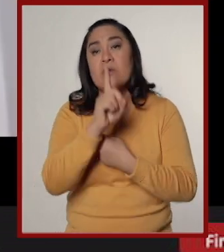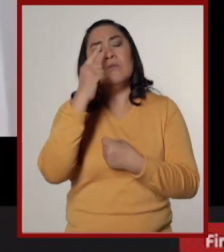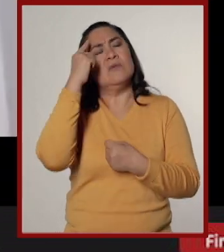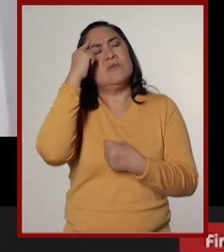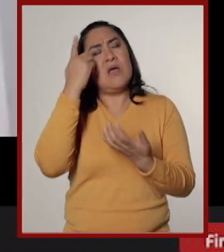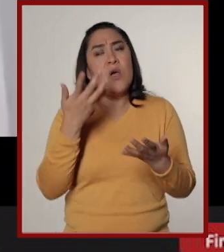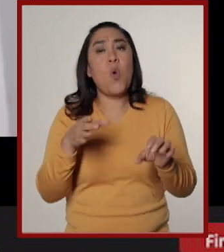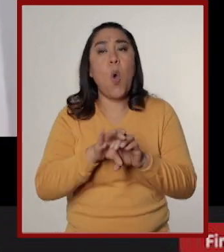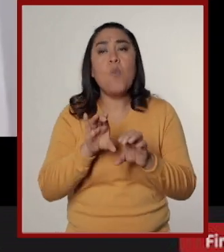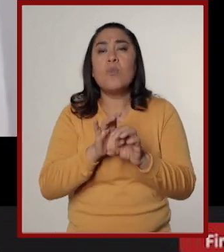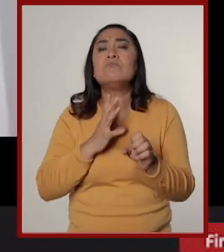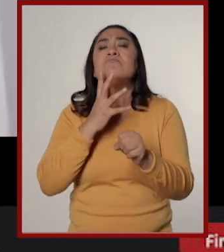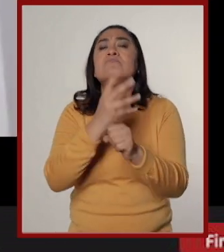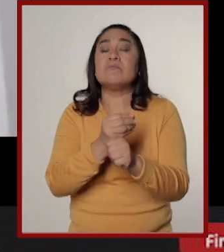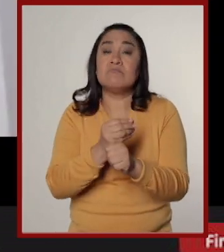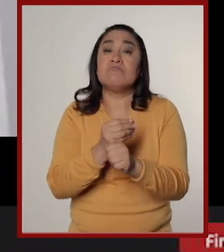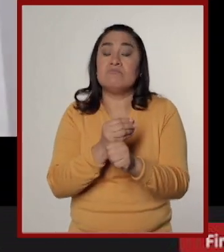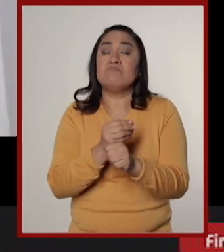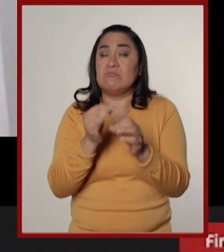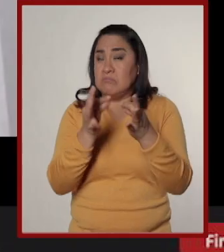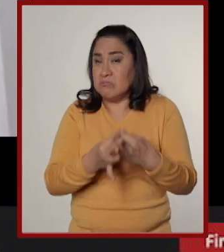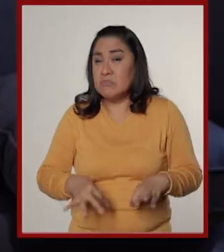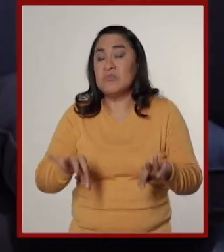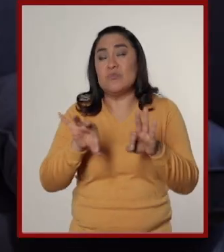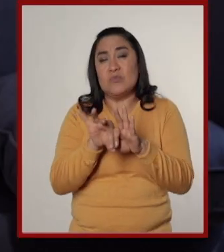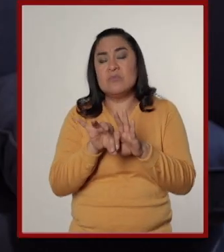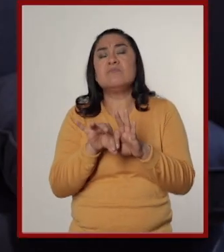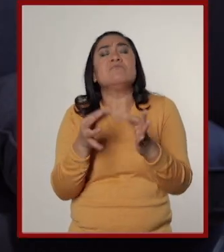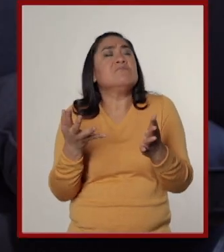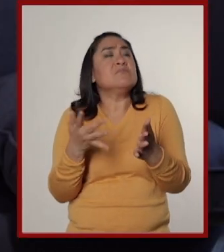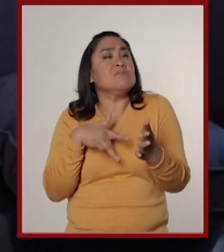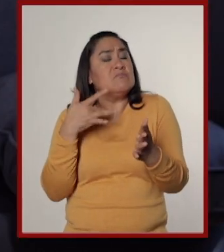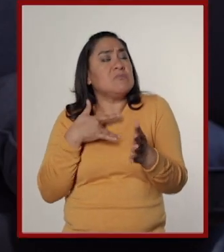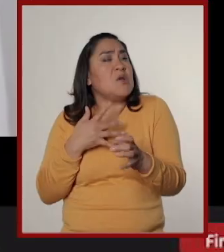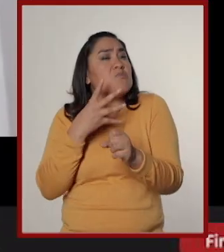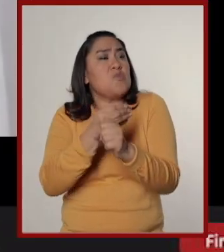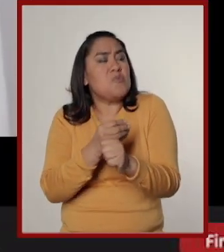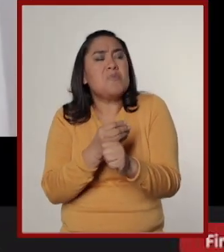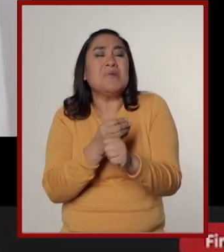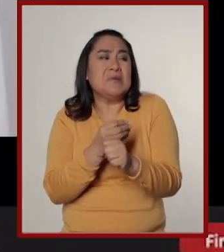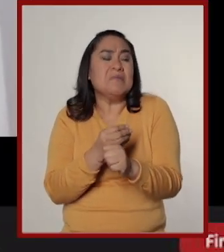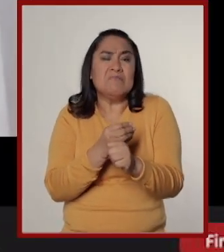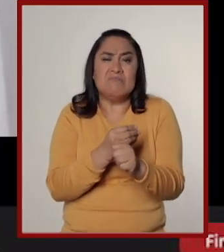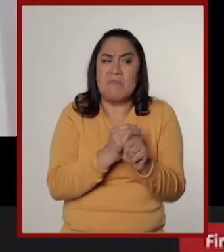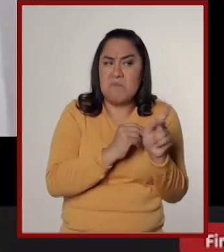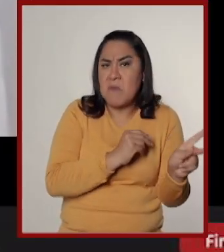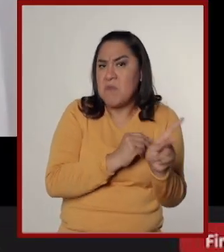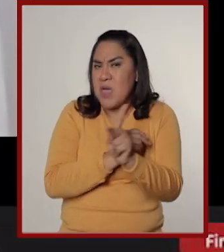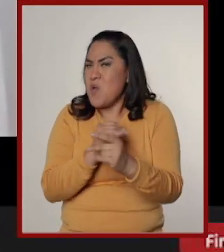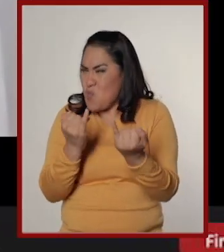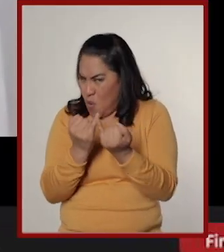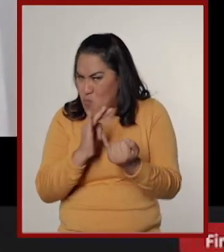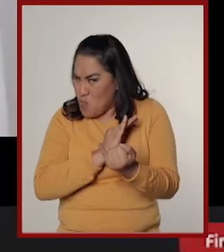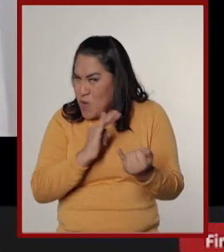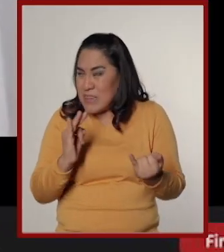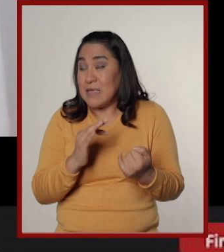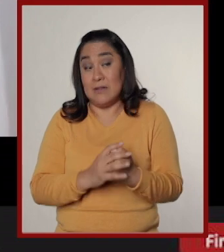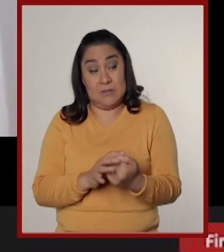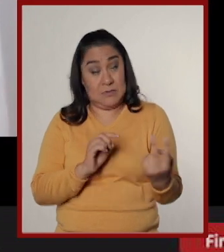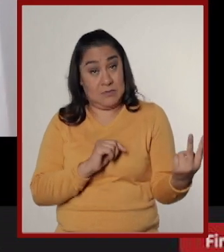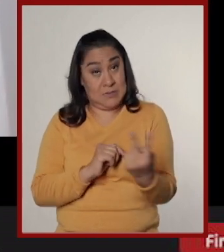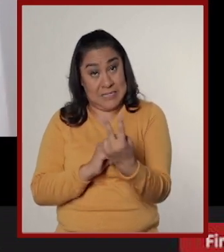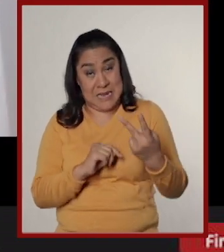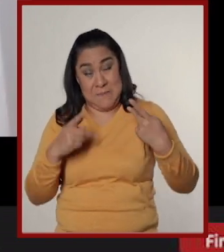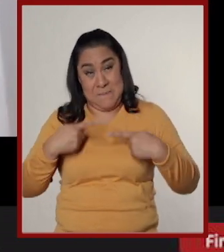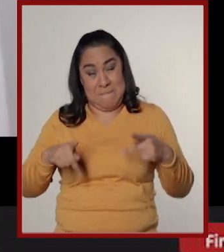den cuenta, es sentarse a negociar, ¿cierto? Cierto. Se estaban peleando y finalmente decidieron que se van a sentar a